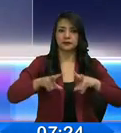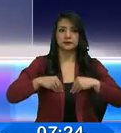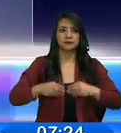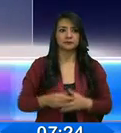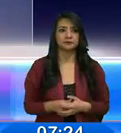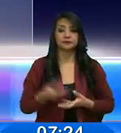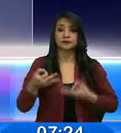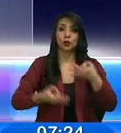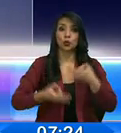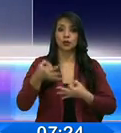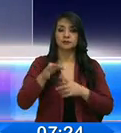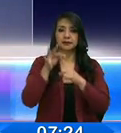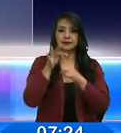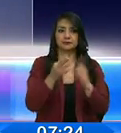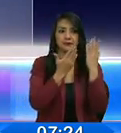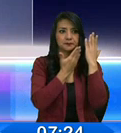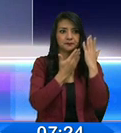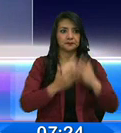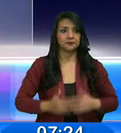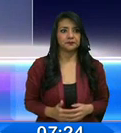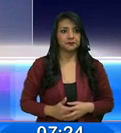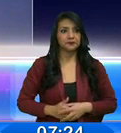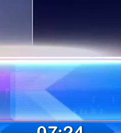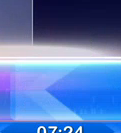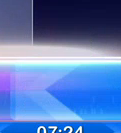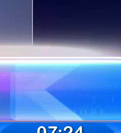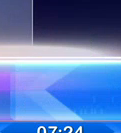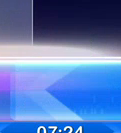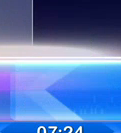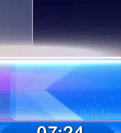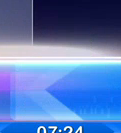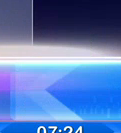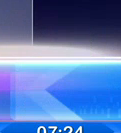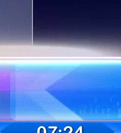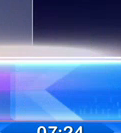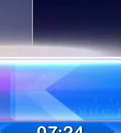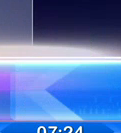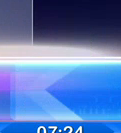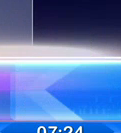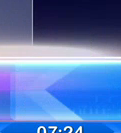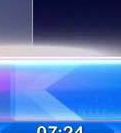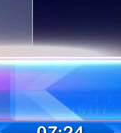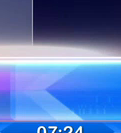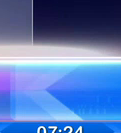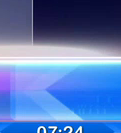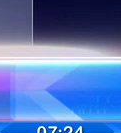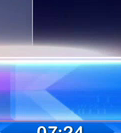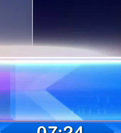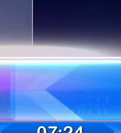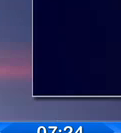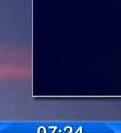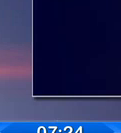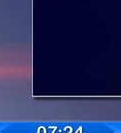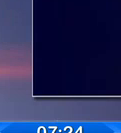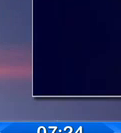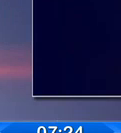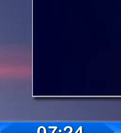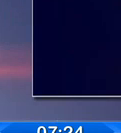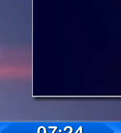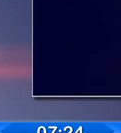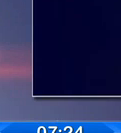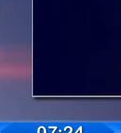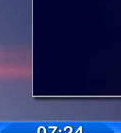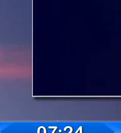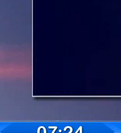y jueces principales Luis Salgado, Hilda Núquez, Agustín Grijalva, Ramiro Ávila, Ali Lozada,